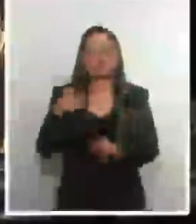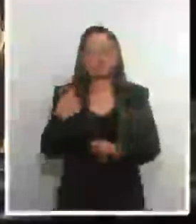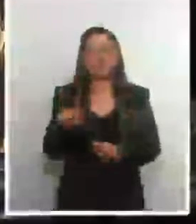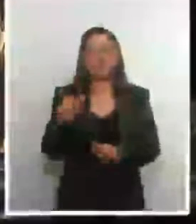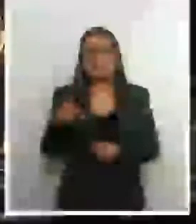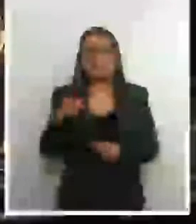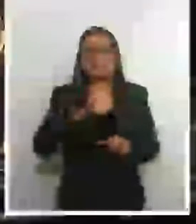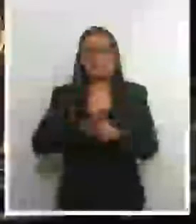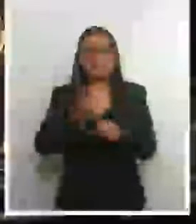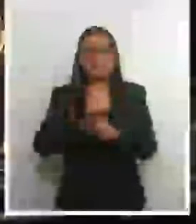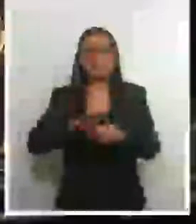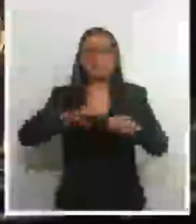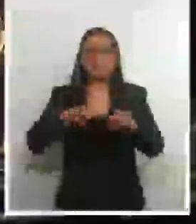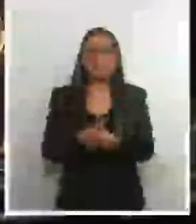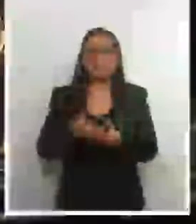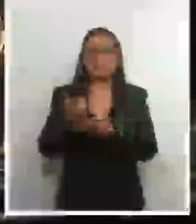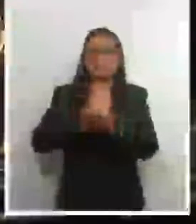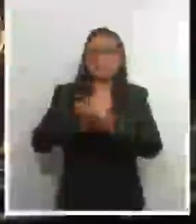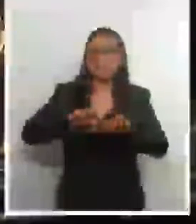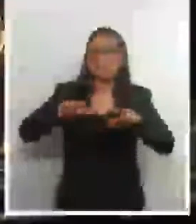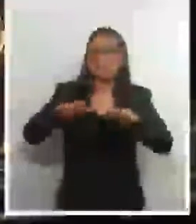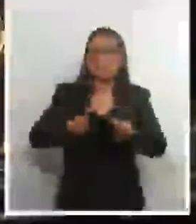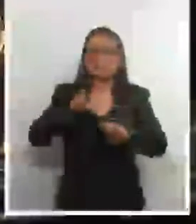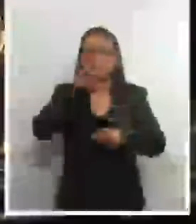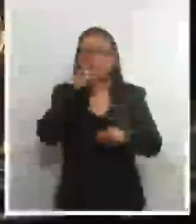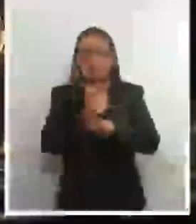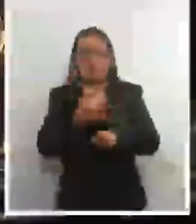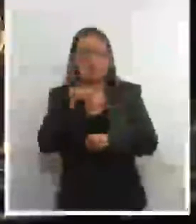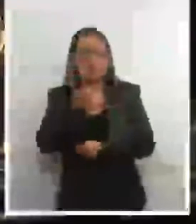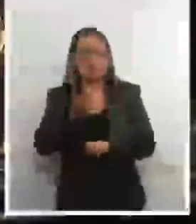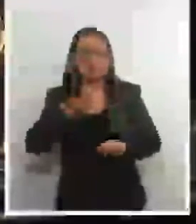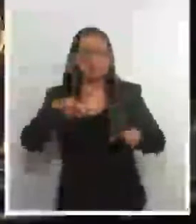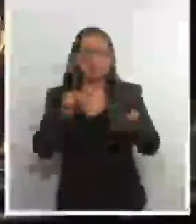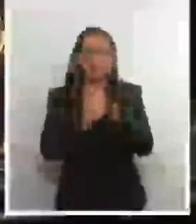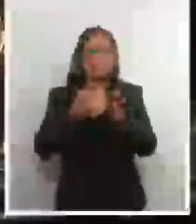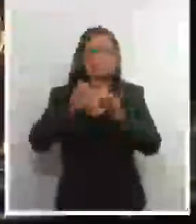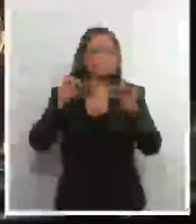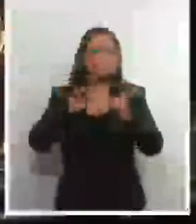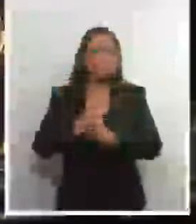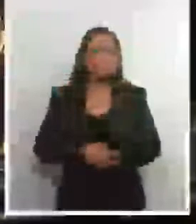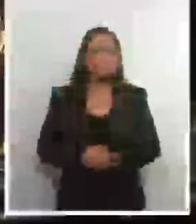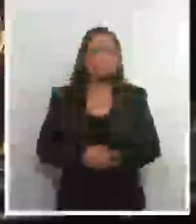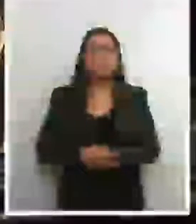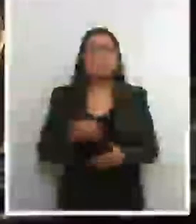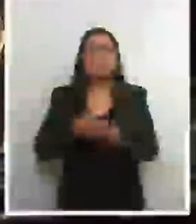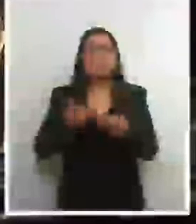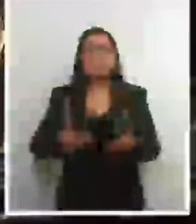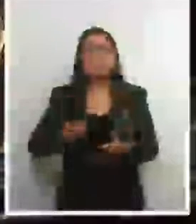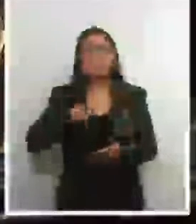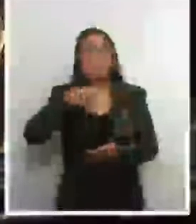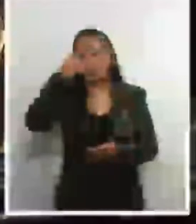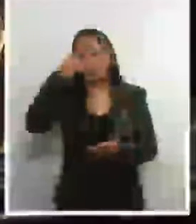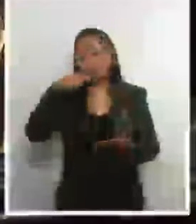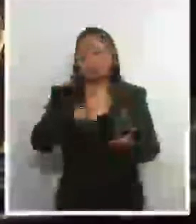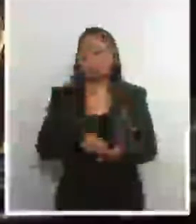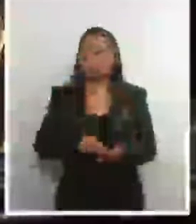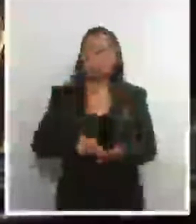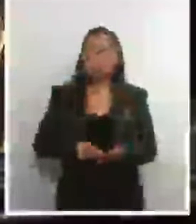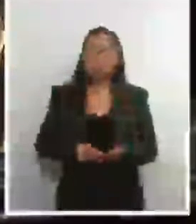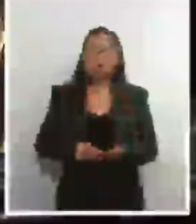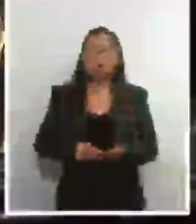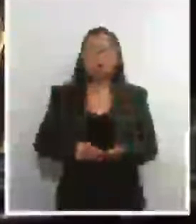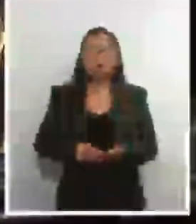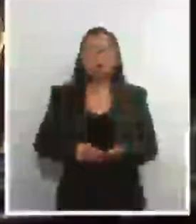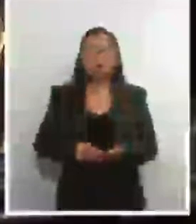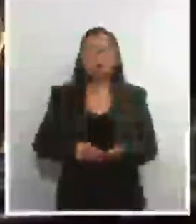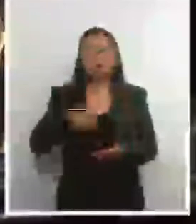propia rendición de cuentas y responsabilidad. Yo creo que es